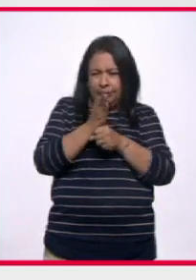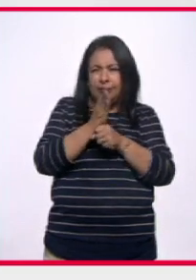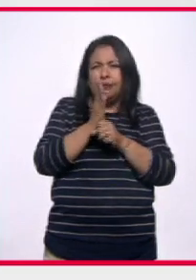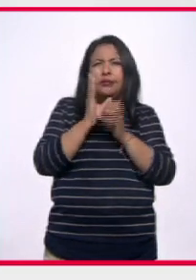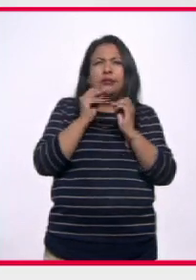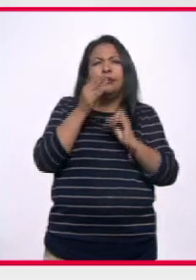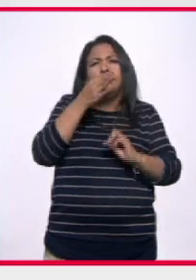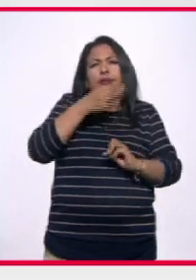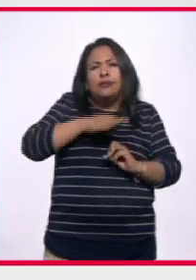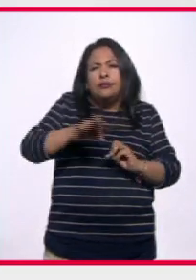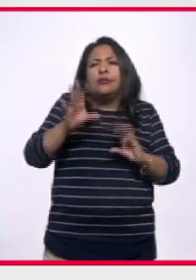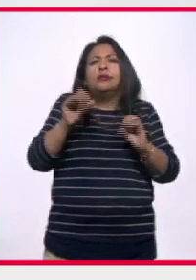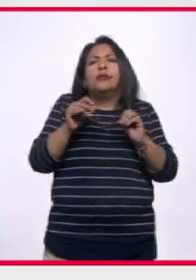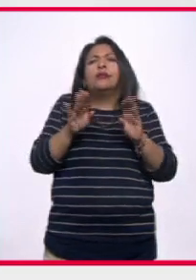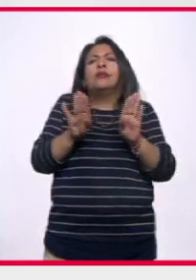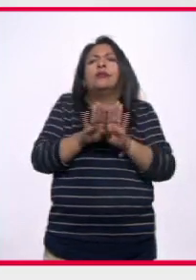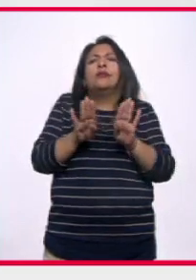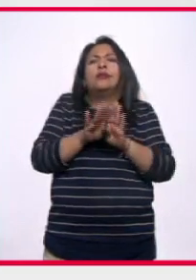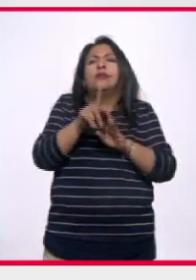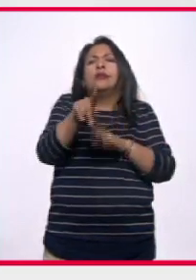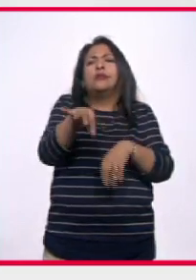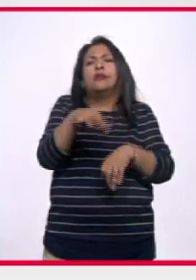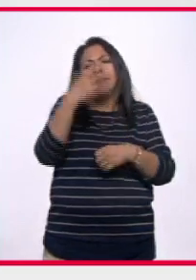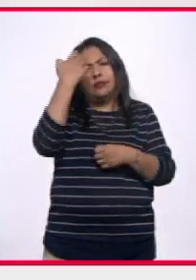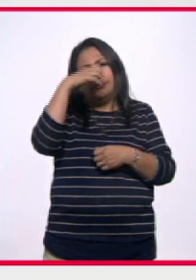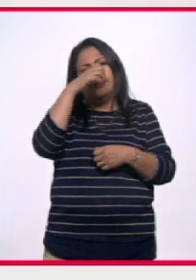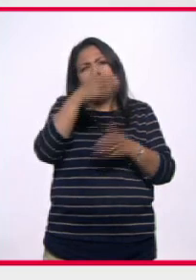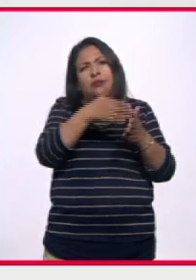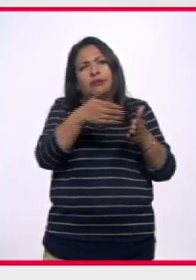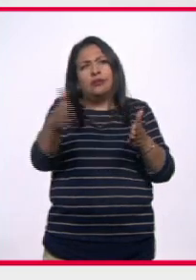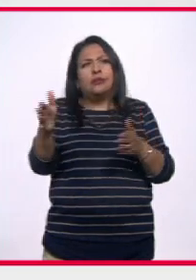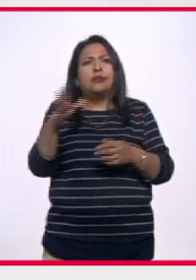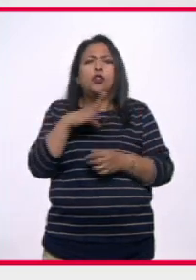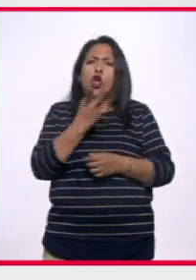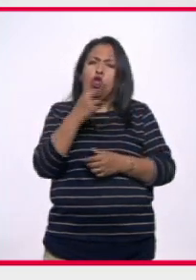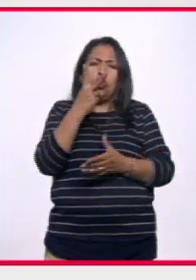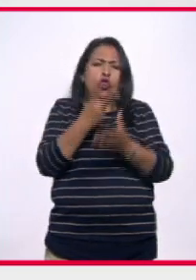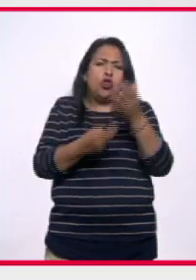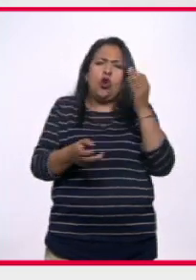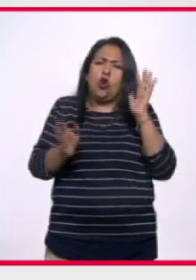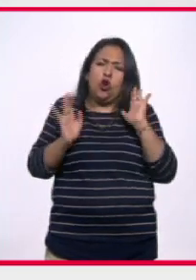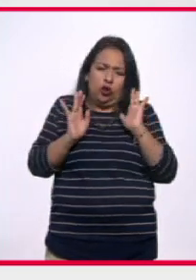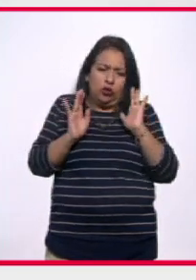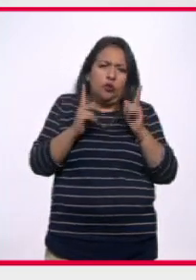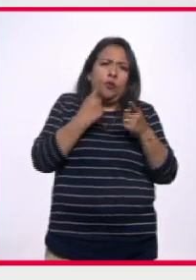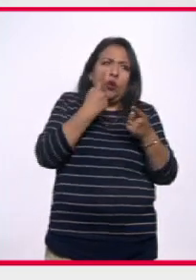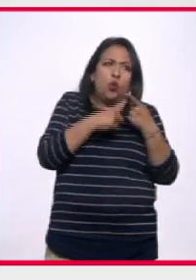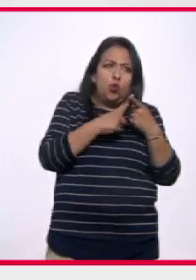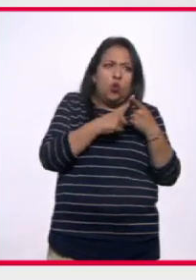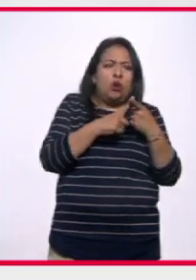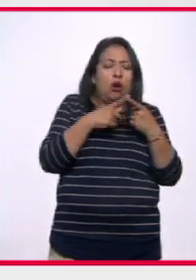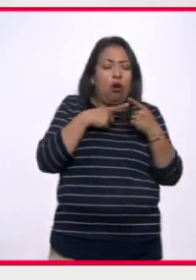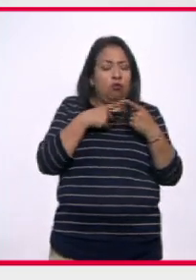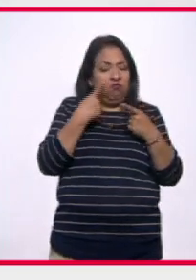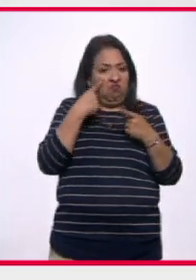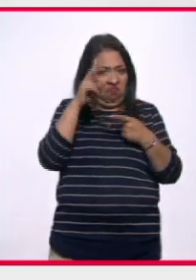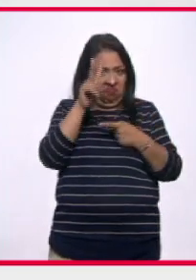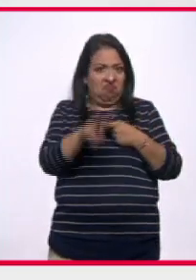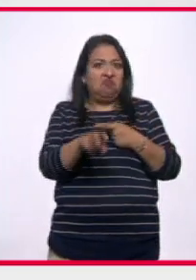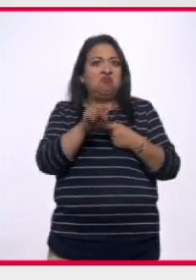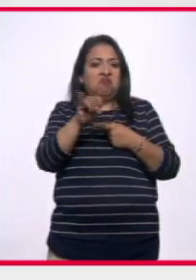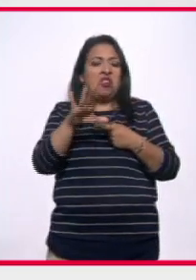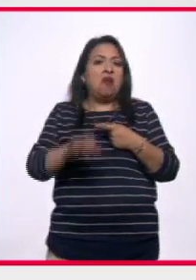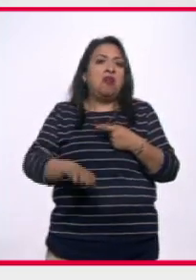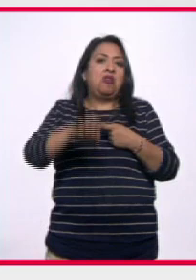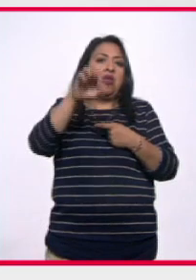una celebración o como cómo estás viviendo esta etapa de tu estrés son las dos cosas no por un lado la constatación de que he